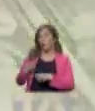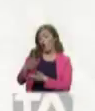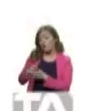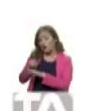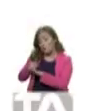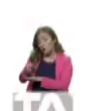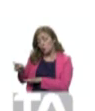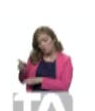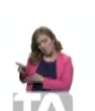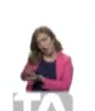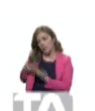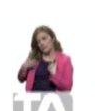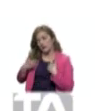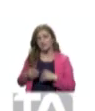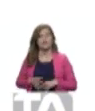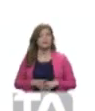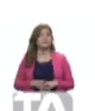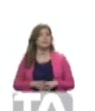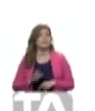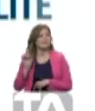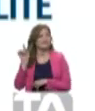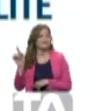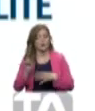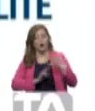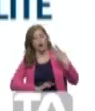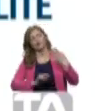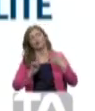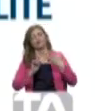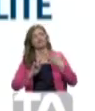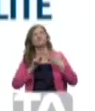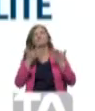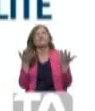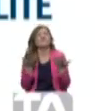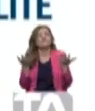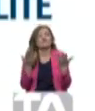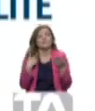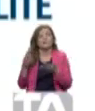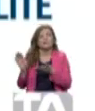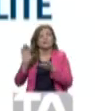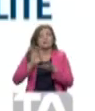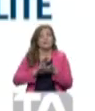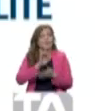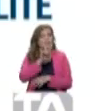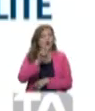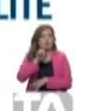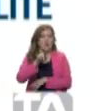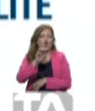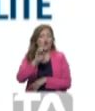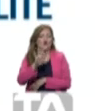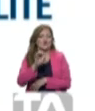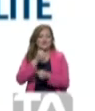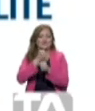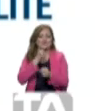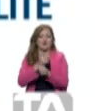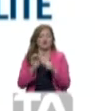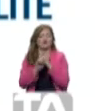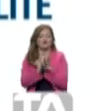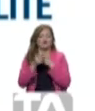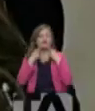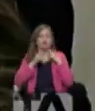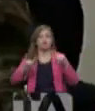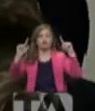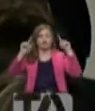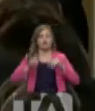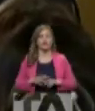comisiones. Además, se menciona Publielite. Según Arroz Verde, esta compañía recibió $22,040 por trabajos hechos durante la